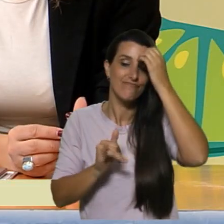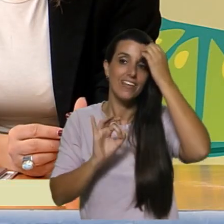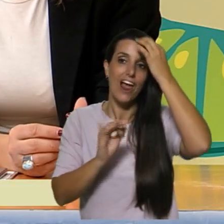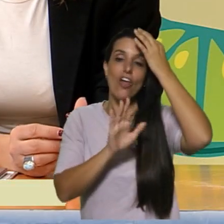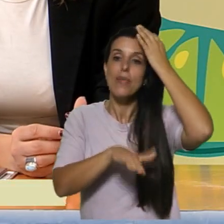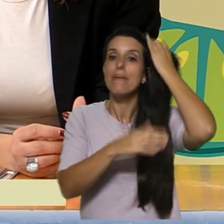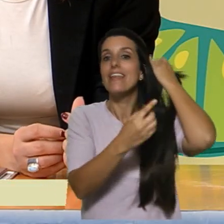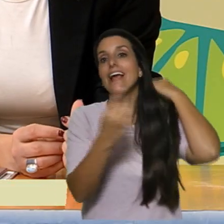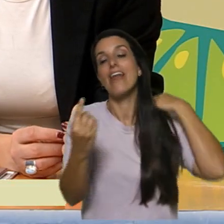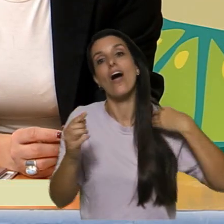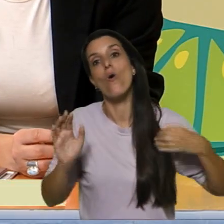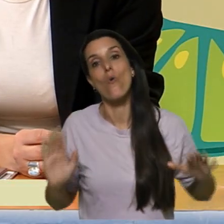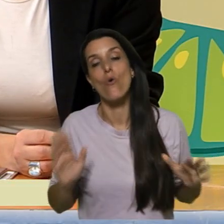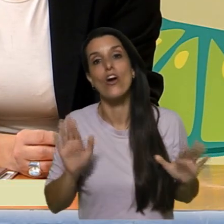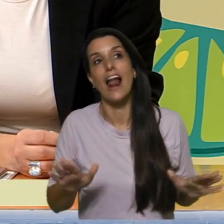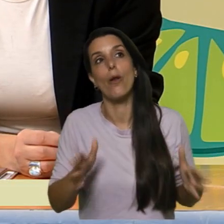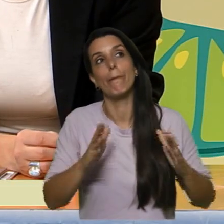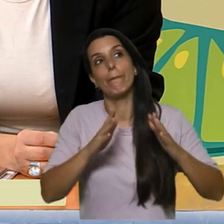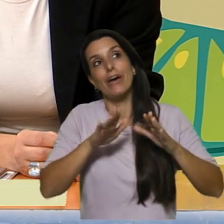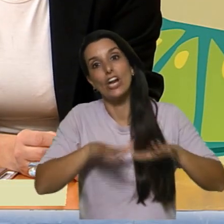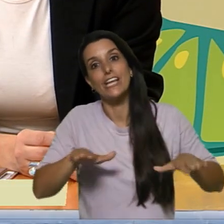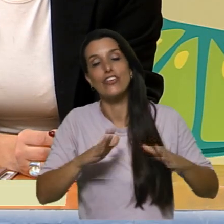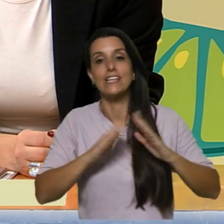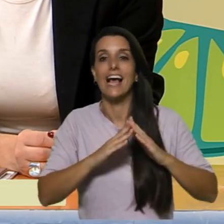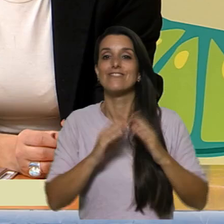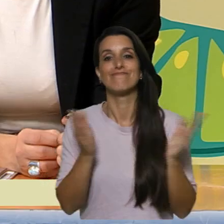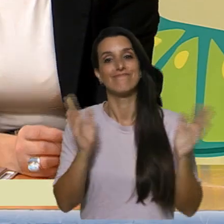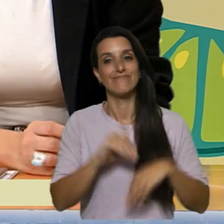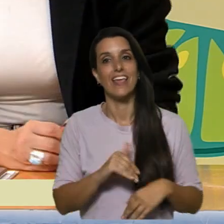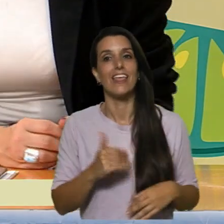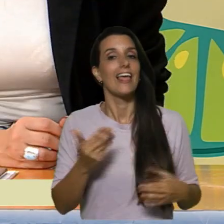personal. Claro. Claro, pero con niños no puedes poner para arriba los cuchillos. Exacto.